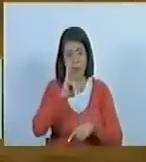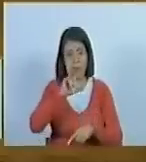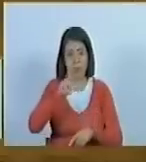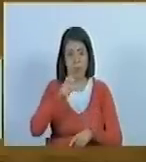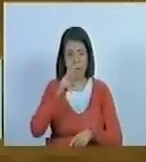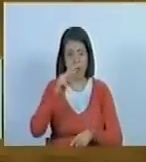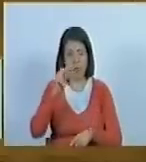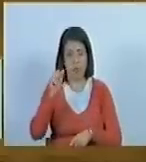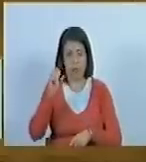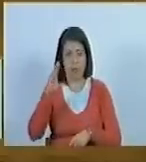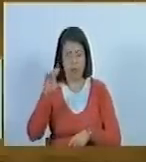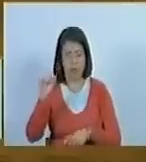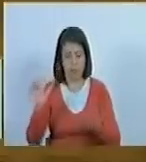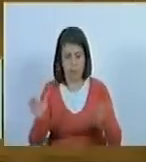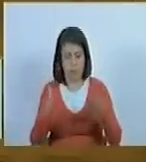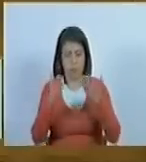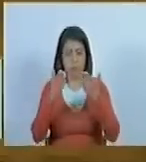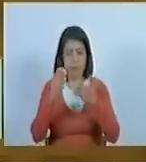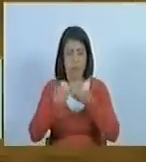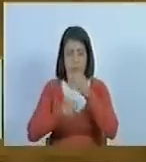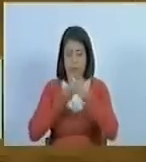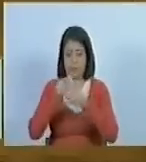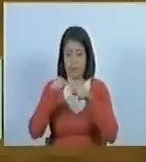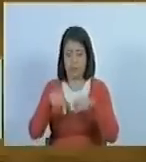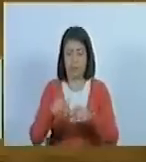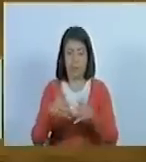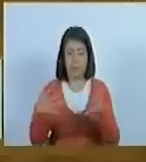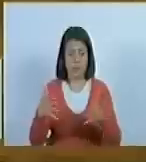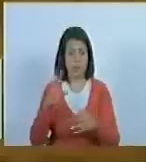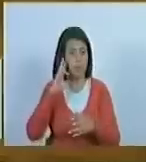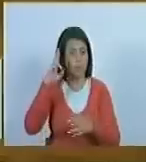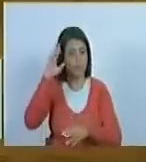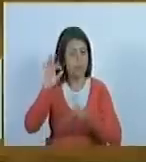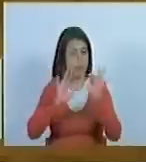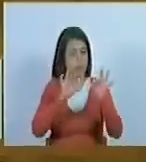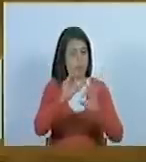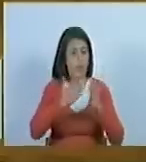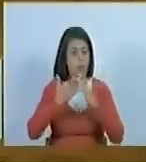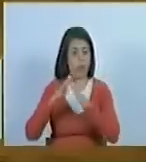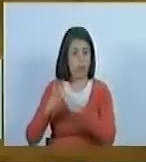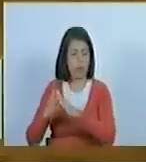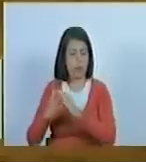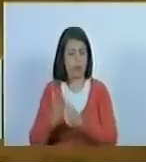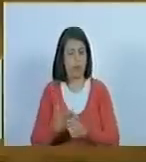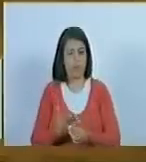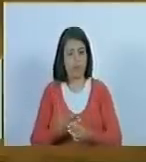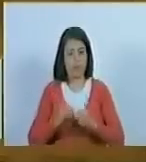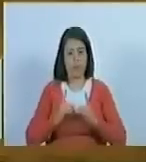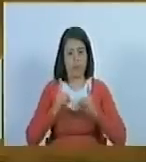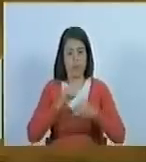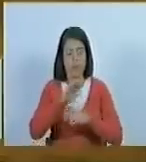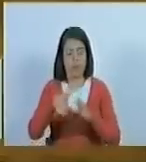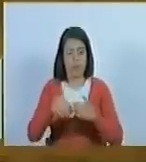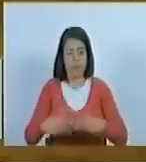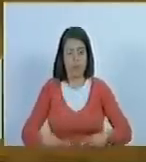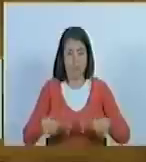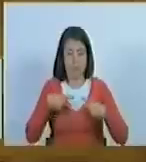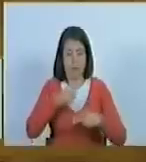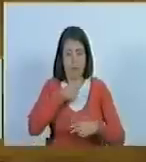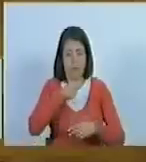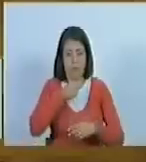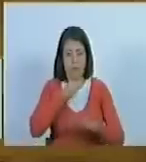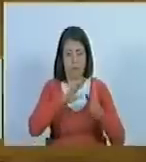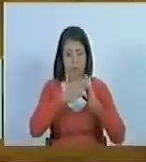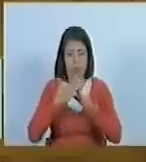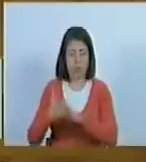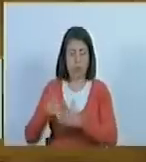Vigil, firme propulsor de las radios alternativas y comunitarias, ha dedicado toda su vida al periodismo comunitario en